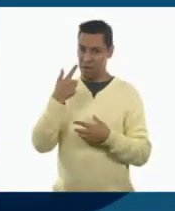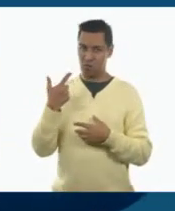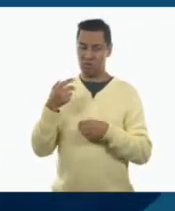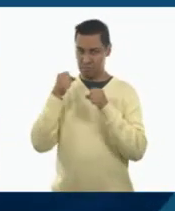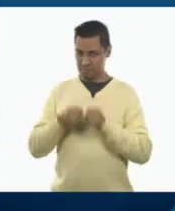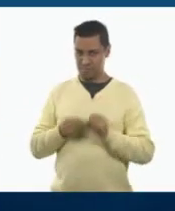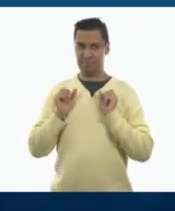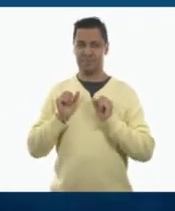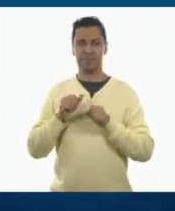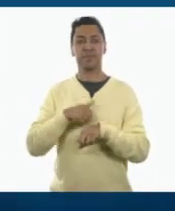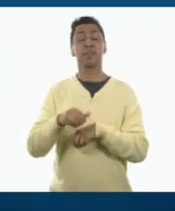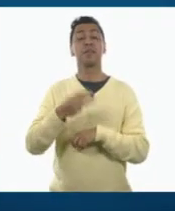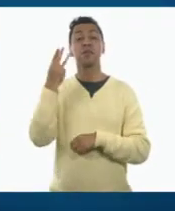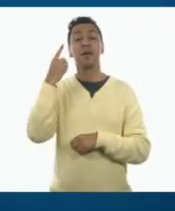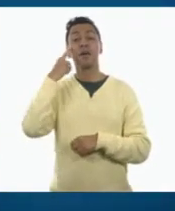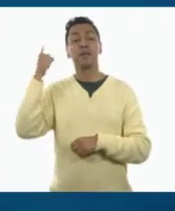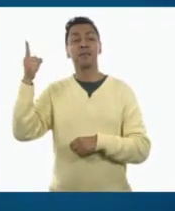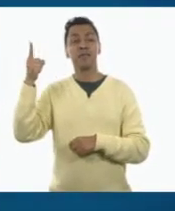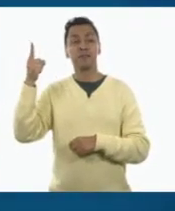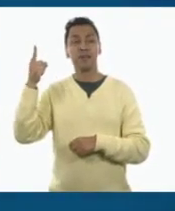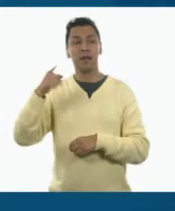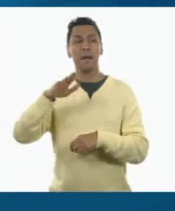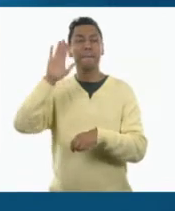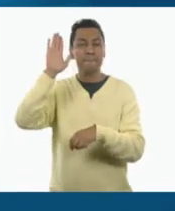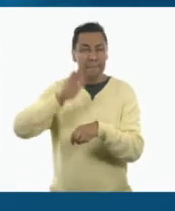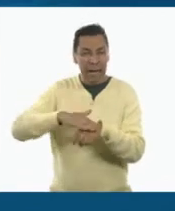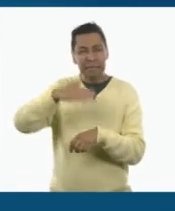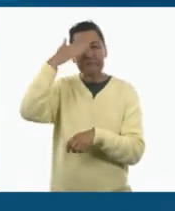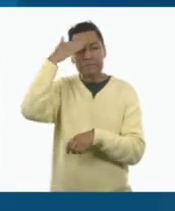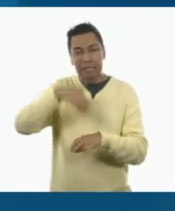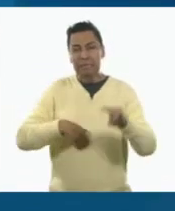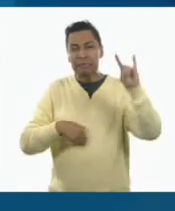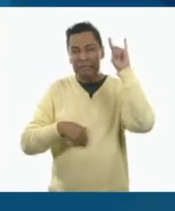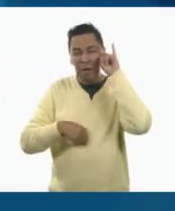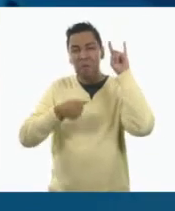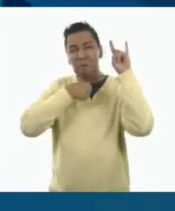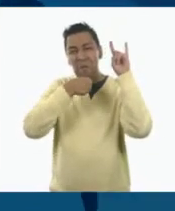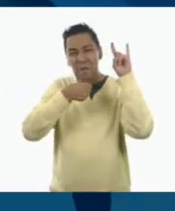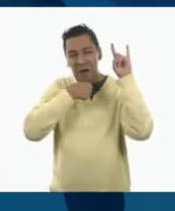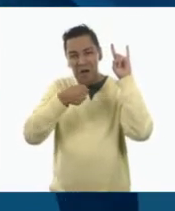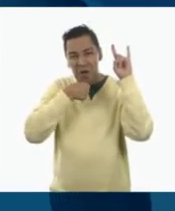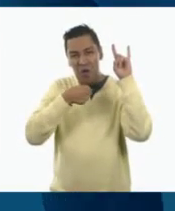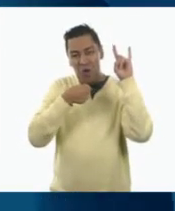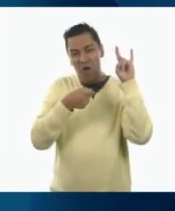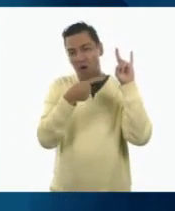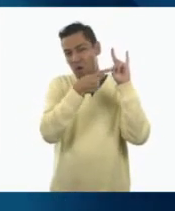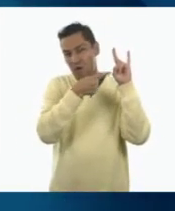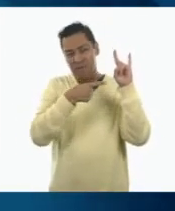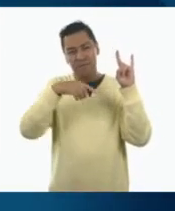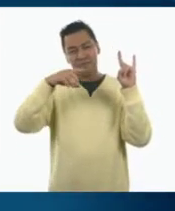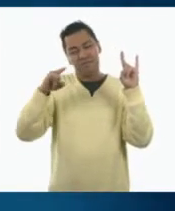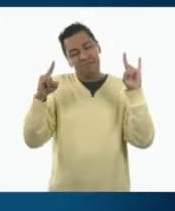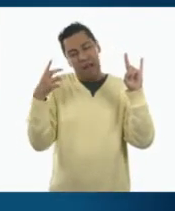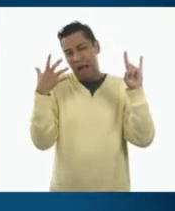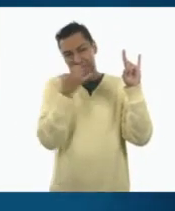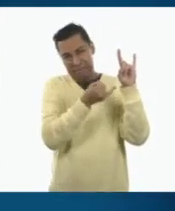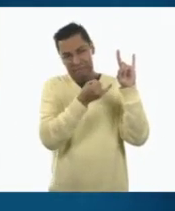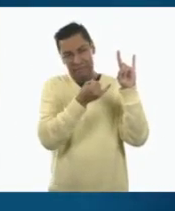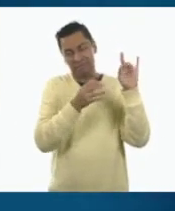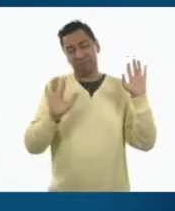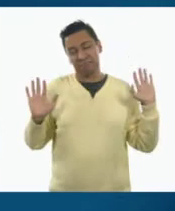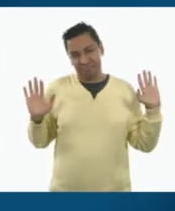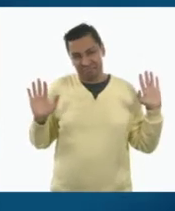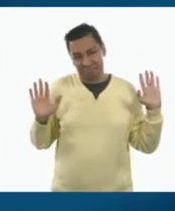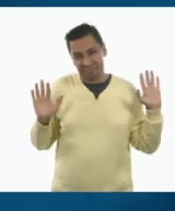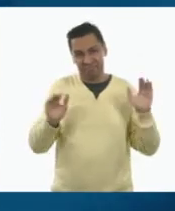3. La opción fue, más sabe el diablo por viejo que por diablo. Y la otra que pudiéramos poner, candil de